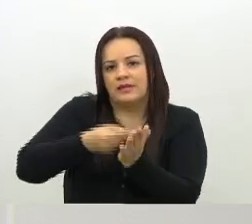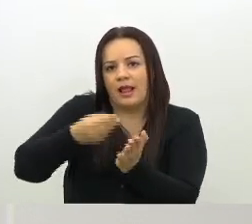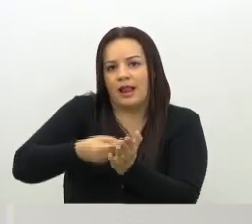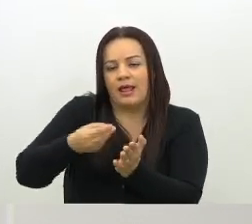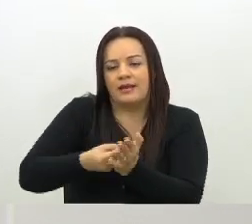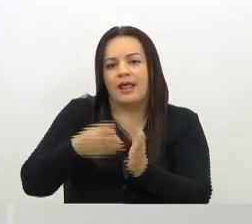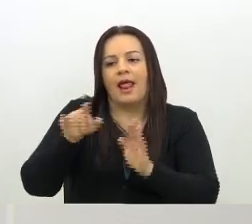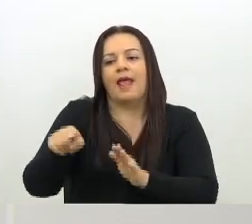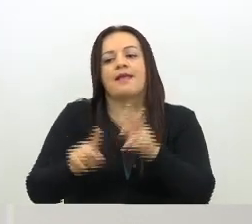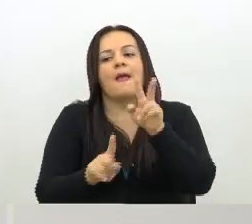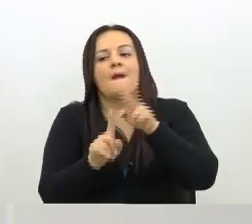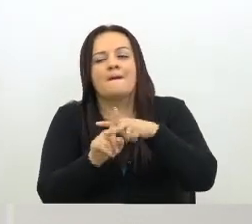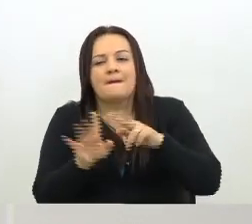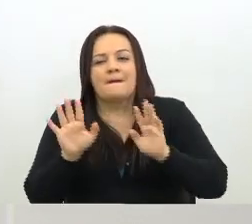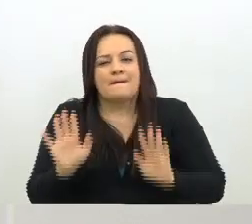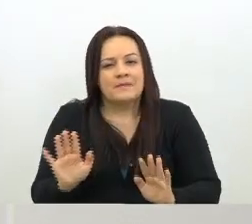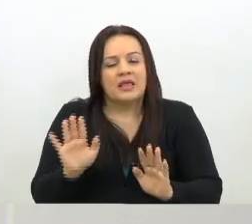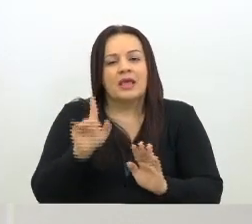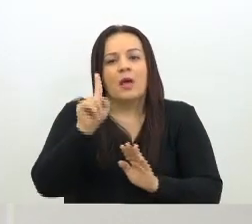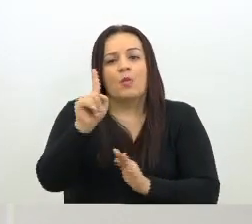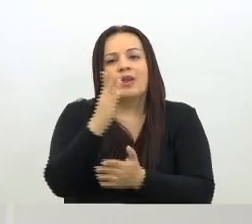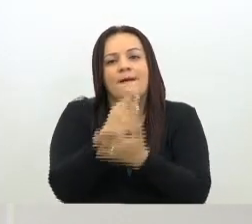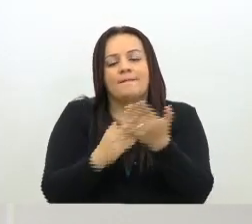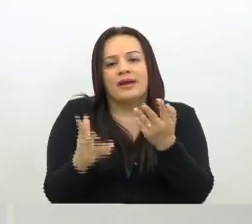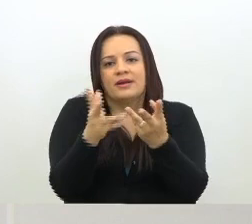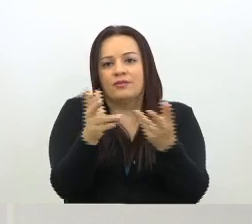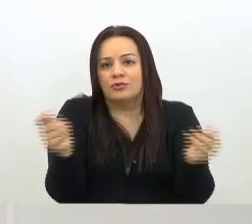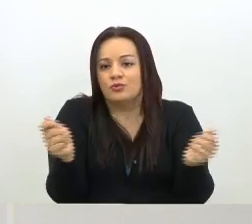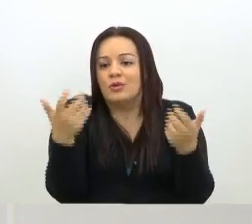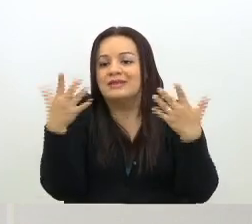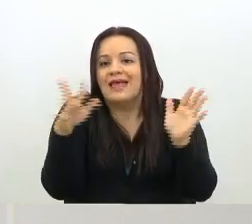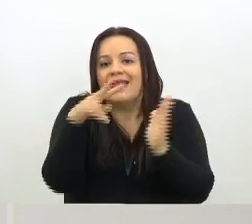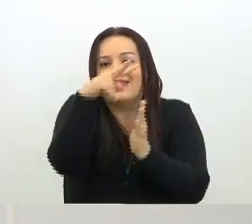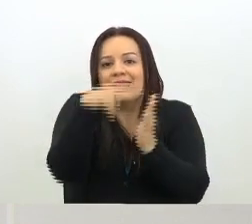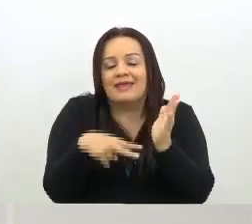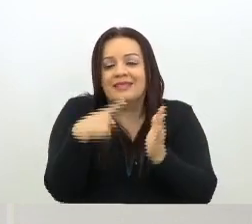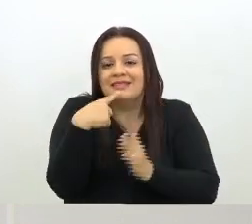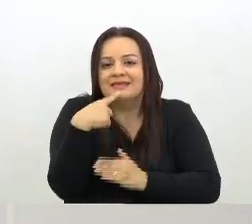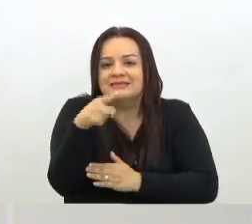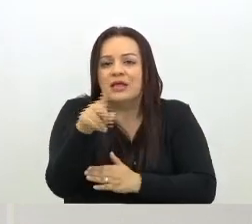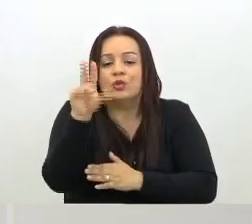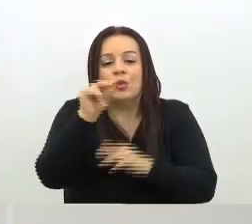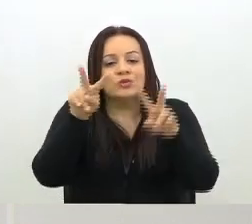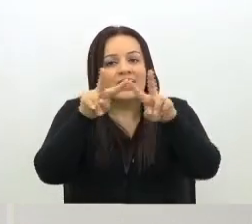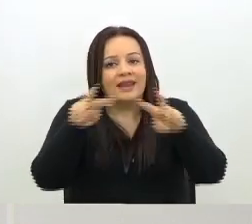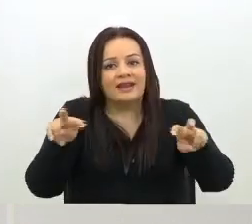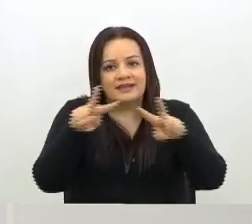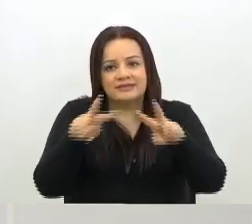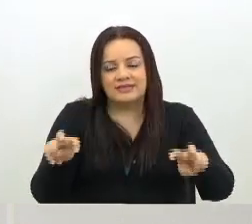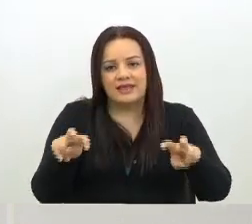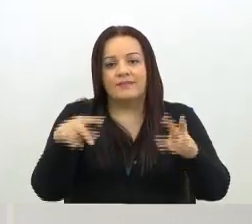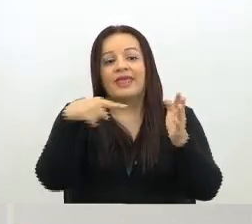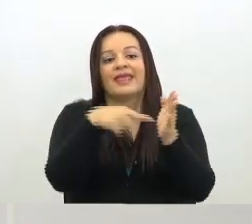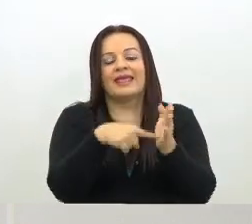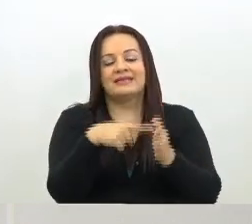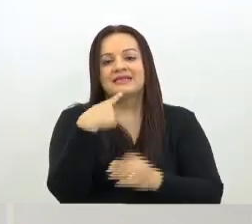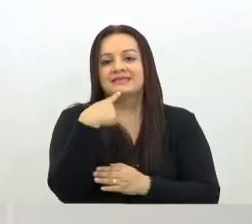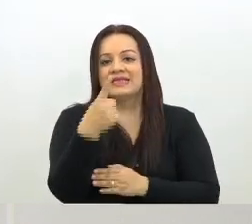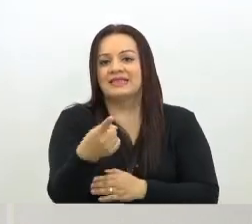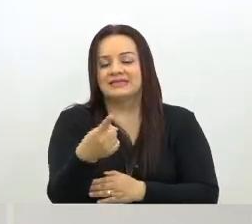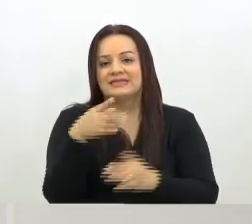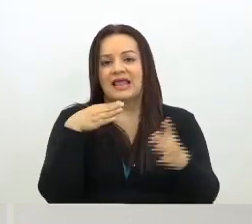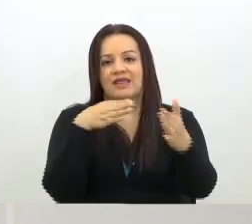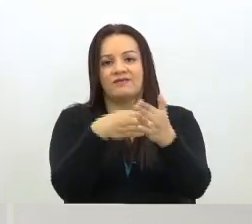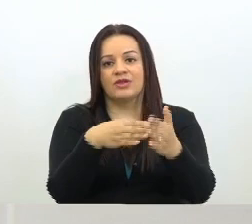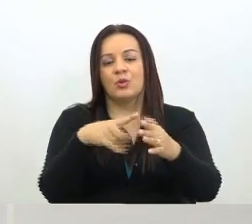una parte de esa resolución que ya leí, que dice: no se analizó en la aludida sentencia el efecto